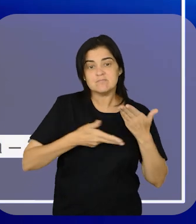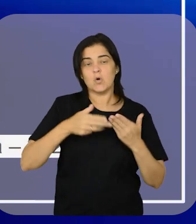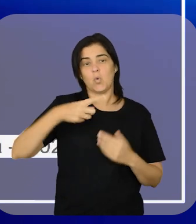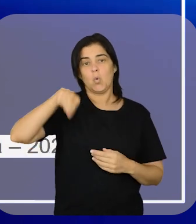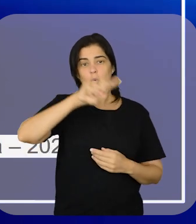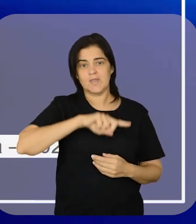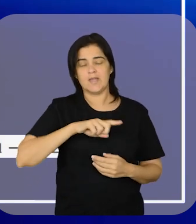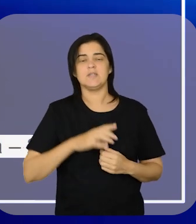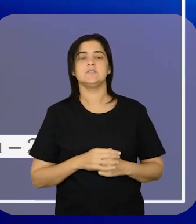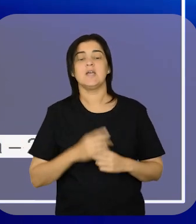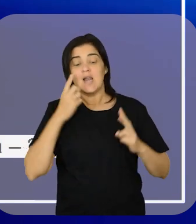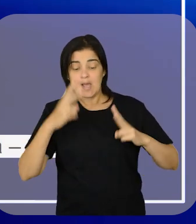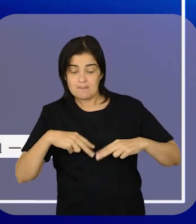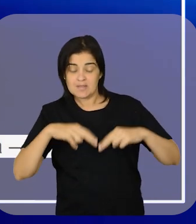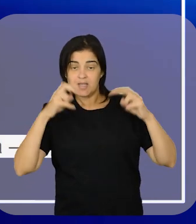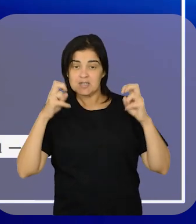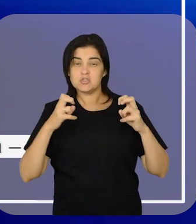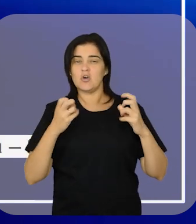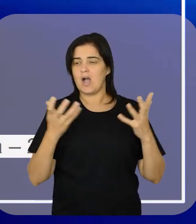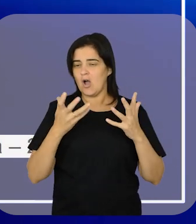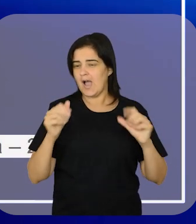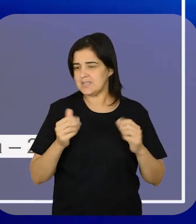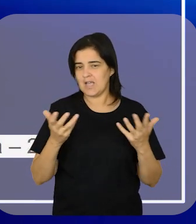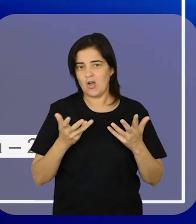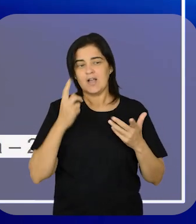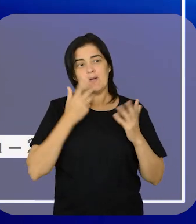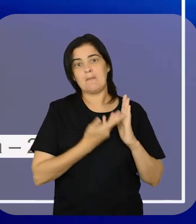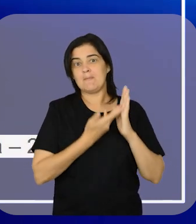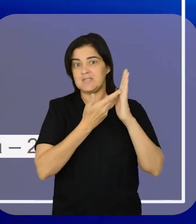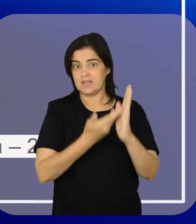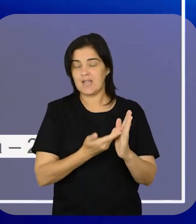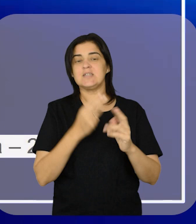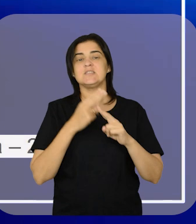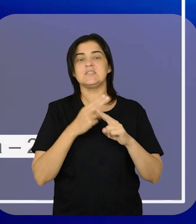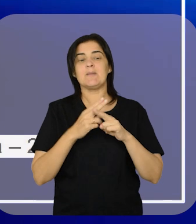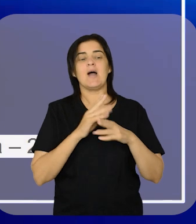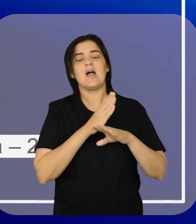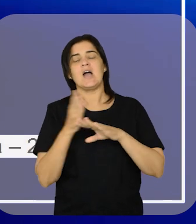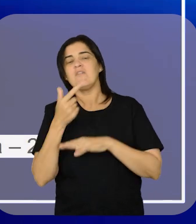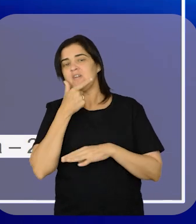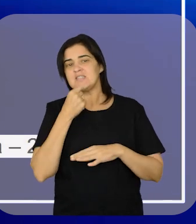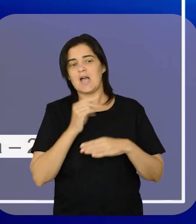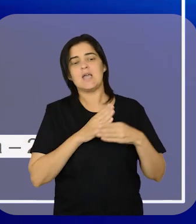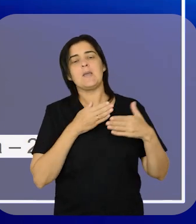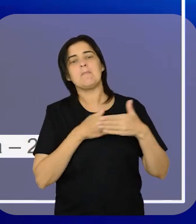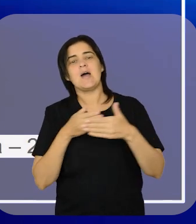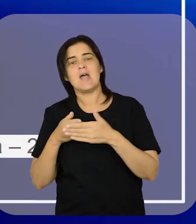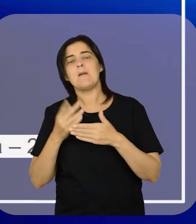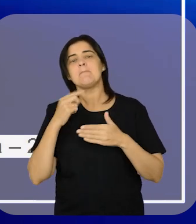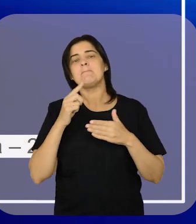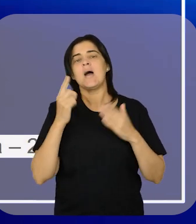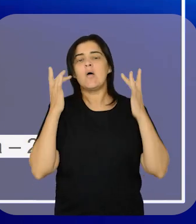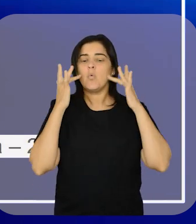ustedes. La investigación que estamos realizando y que vamos a presentar se llama Facilitadores y Barreras para la Educación